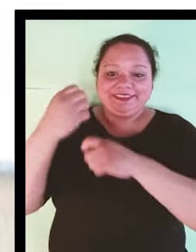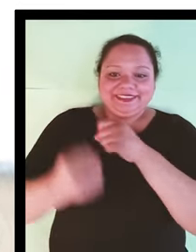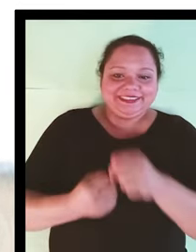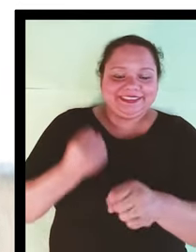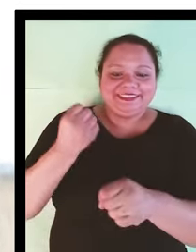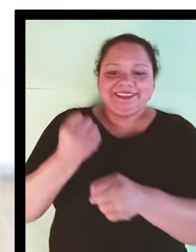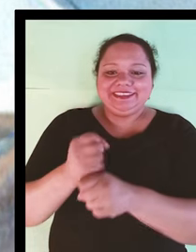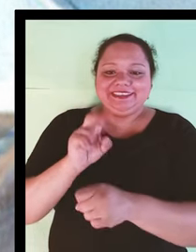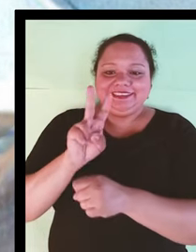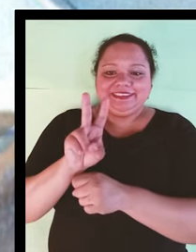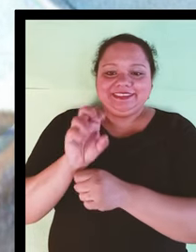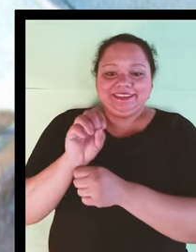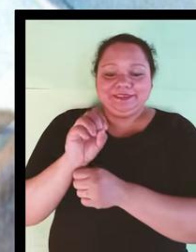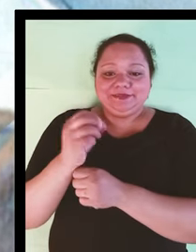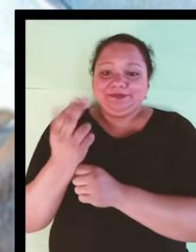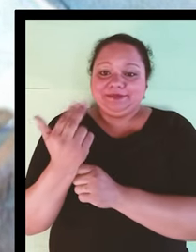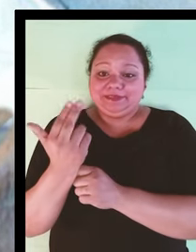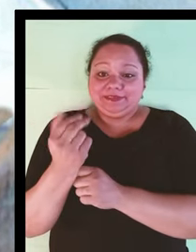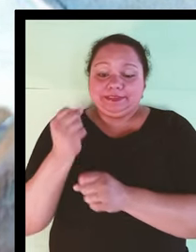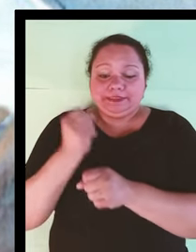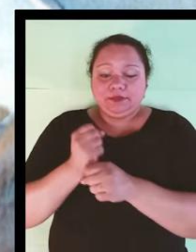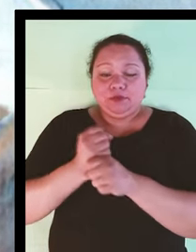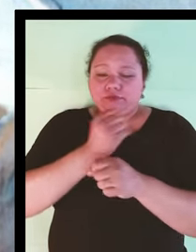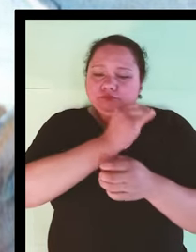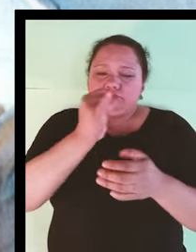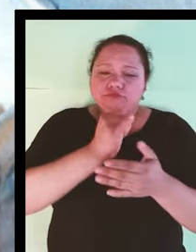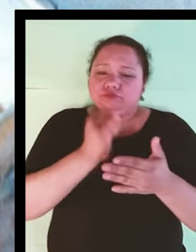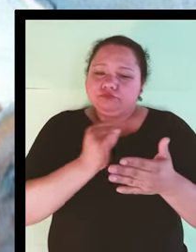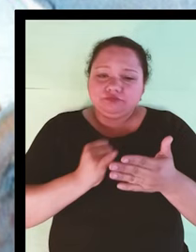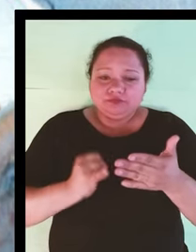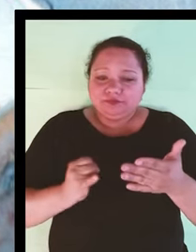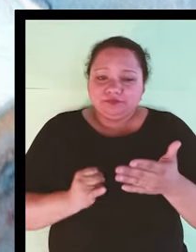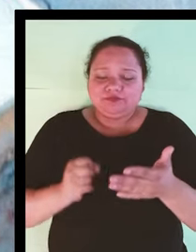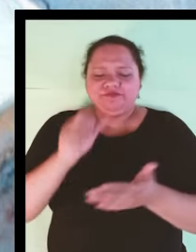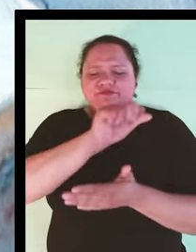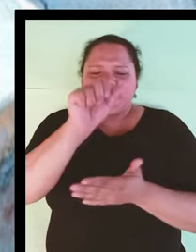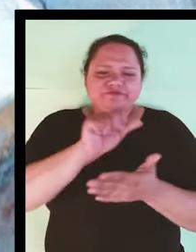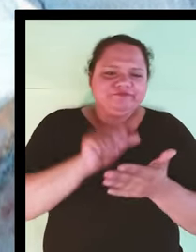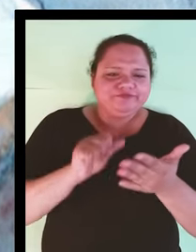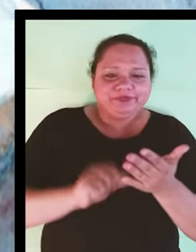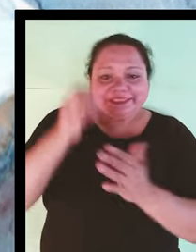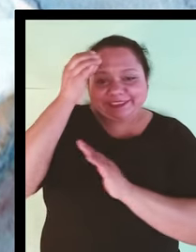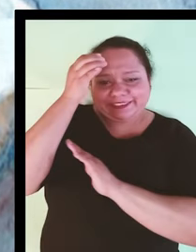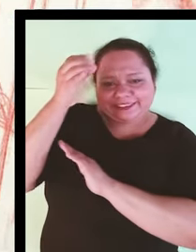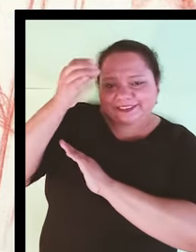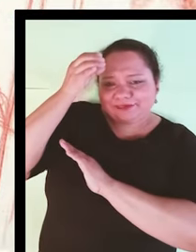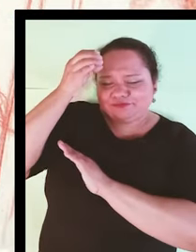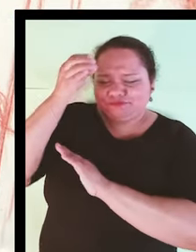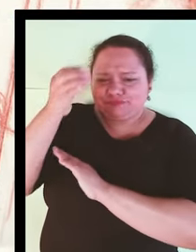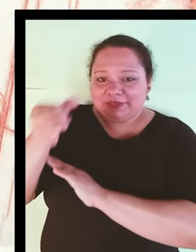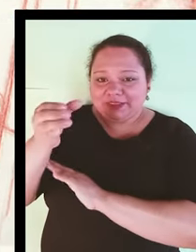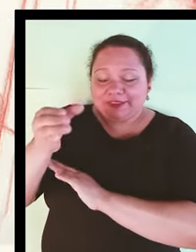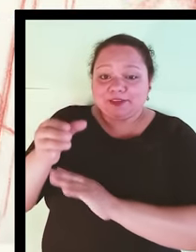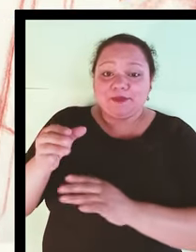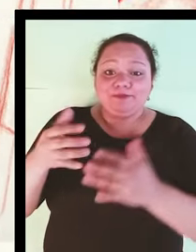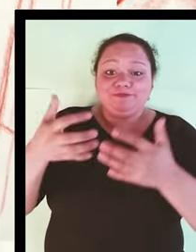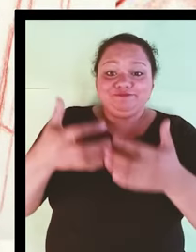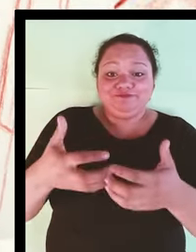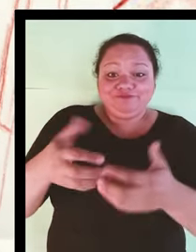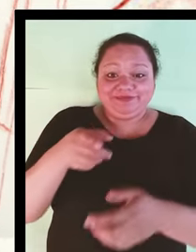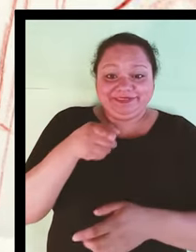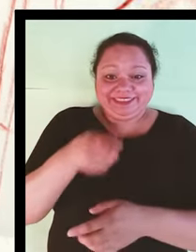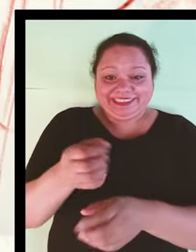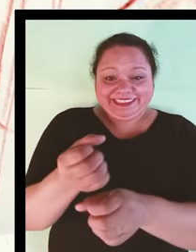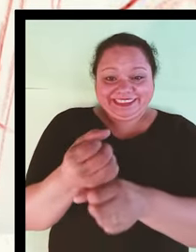como ilustradora freelance y ha trabajado además como artista conceptual y fondista para el estudio Cartoon